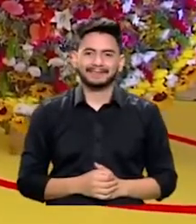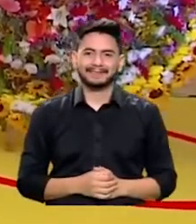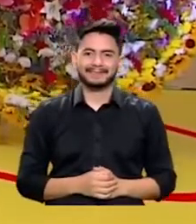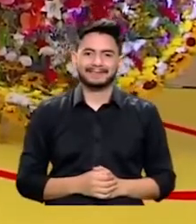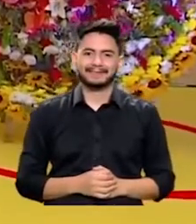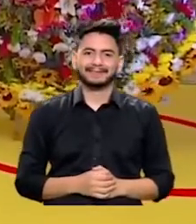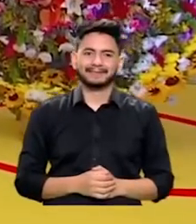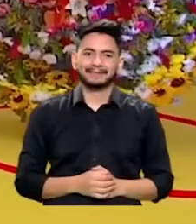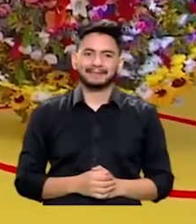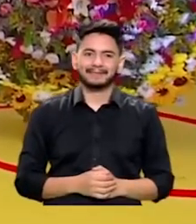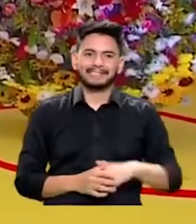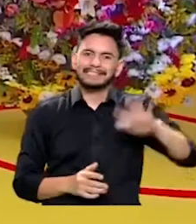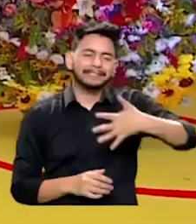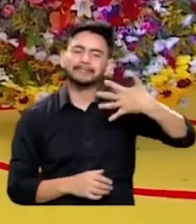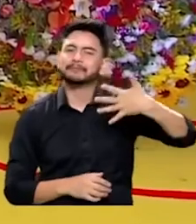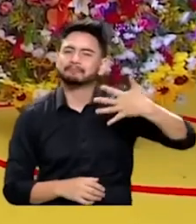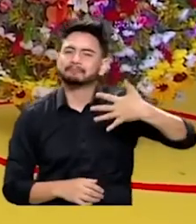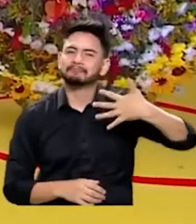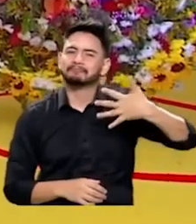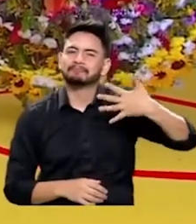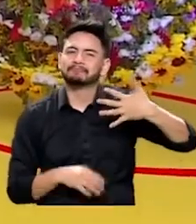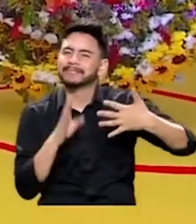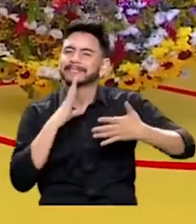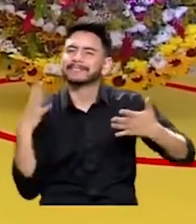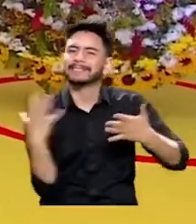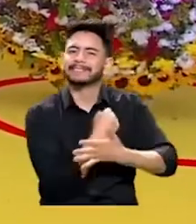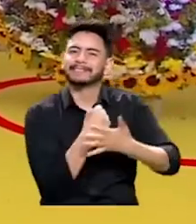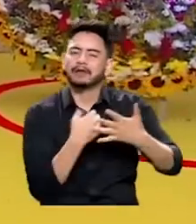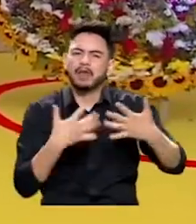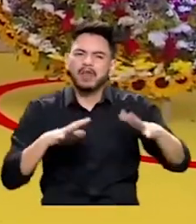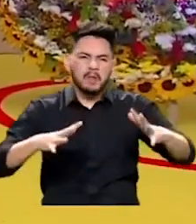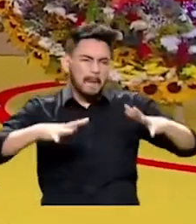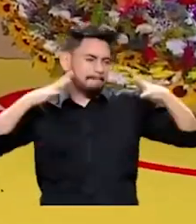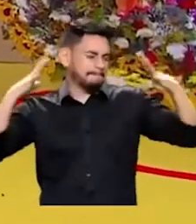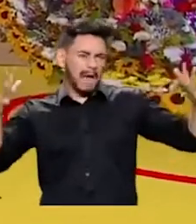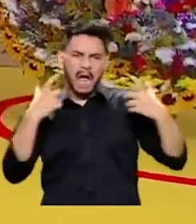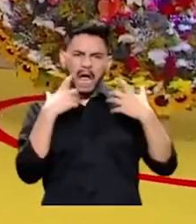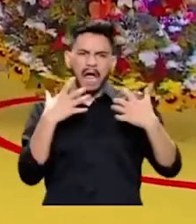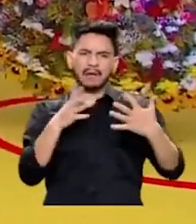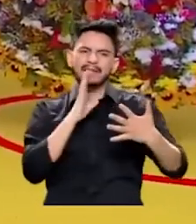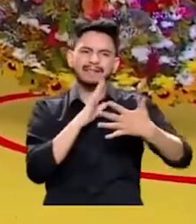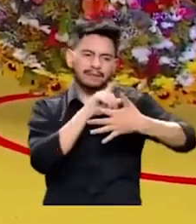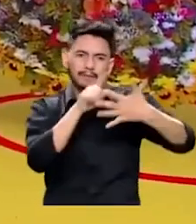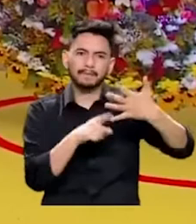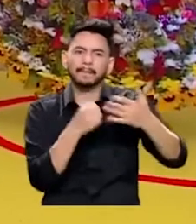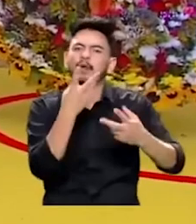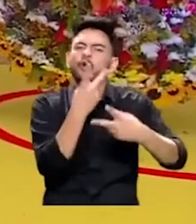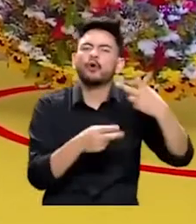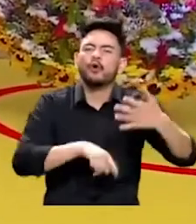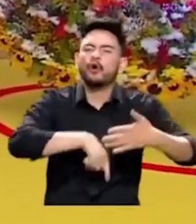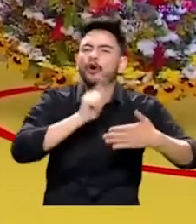Quinto puesto, silleta monumental. Número de contrato